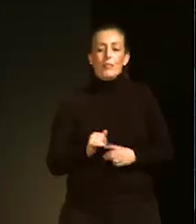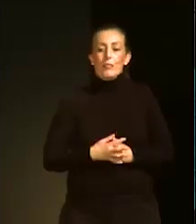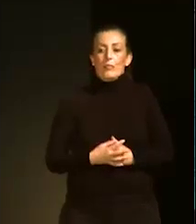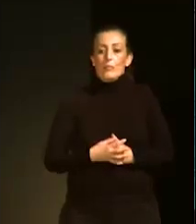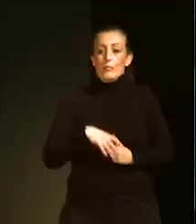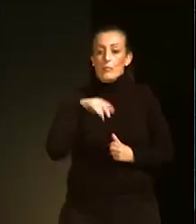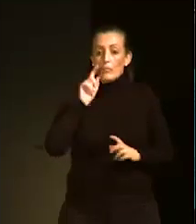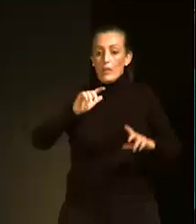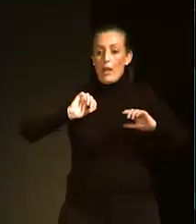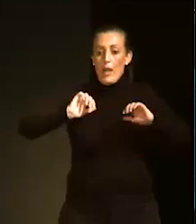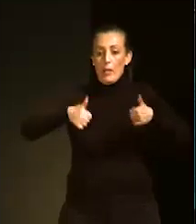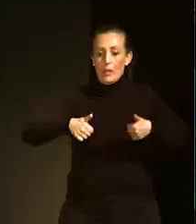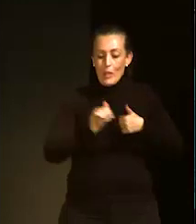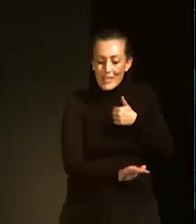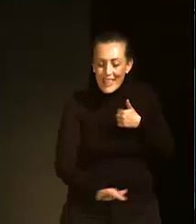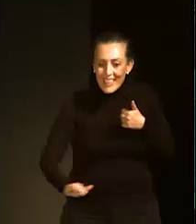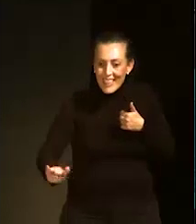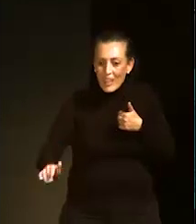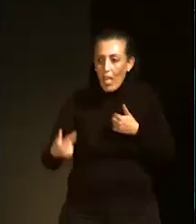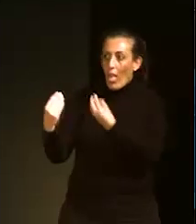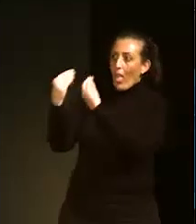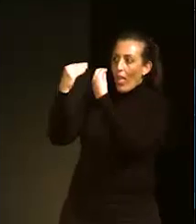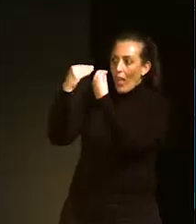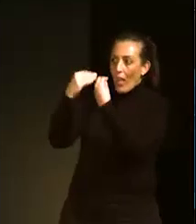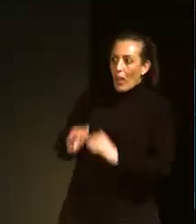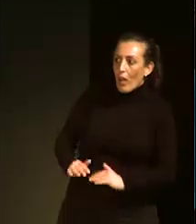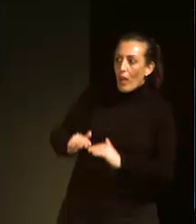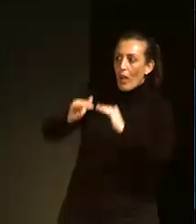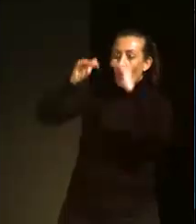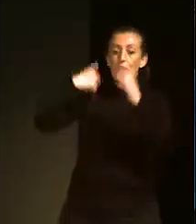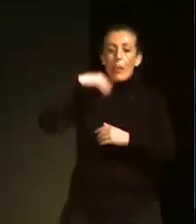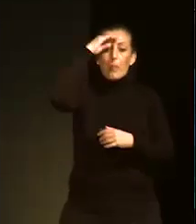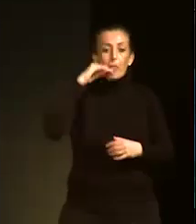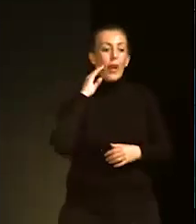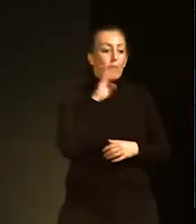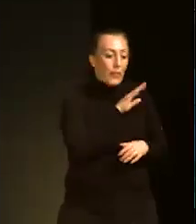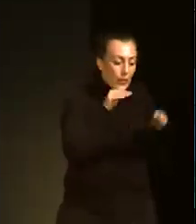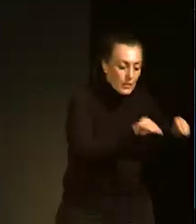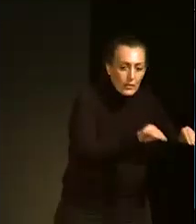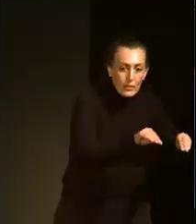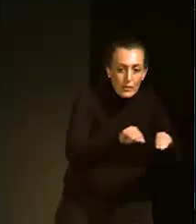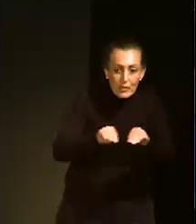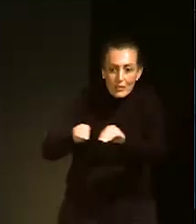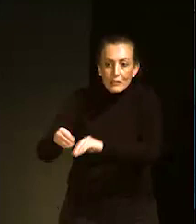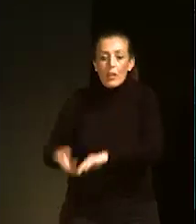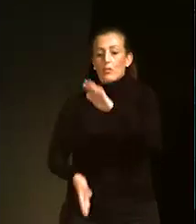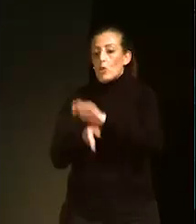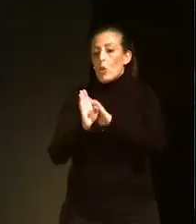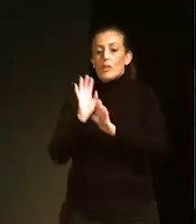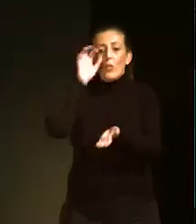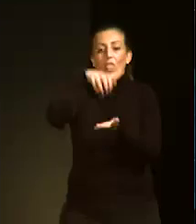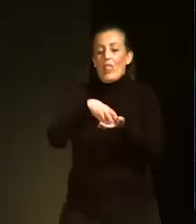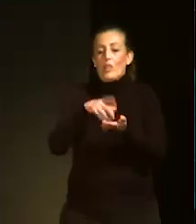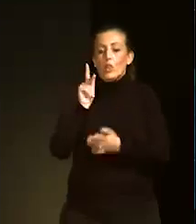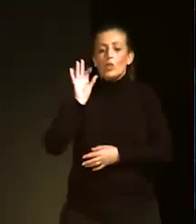pues los que empezaron chiquititos y chiquititas hoy ya son padres y madres de otras niñas y niños que siguen acudiendo al